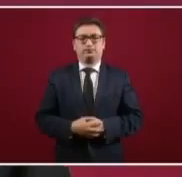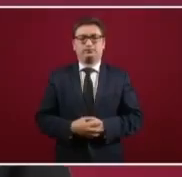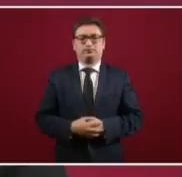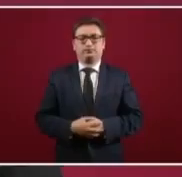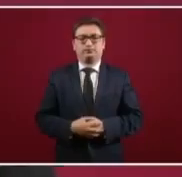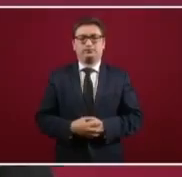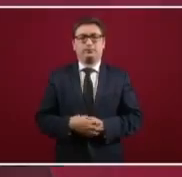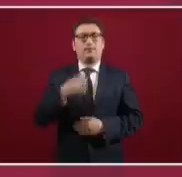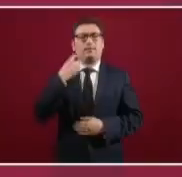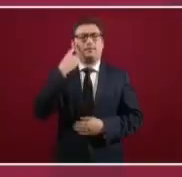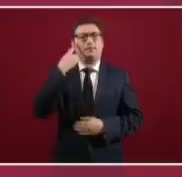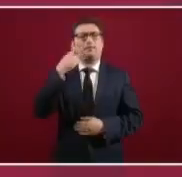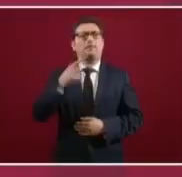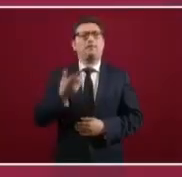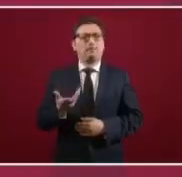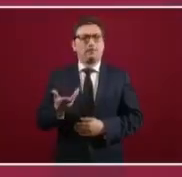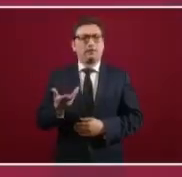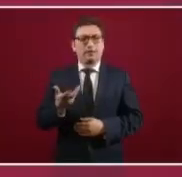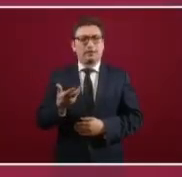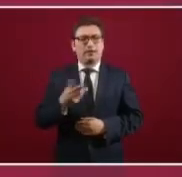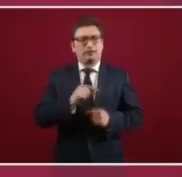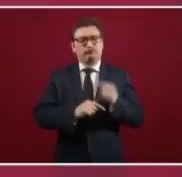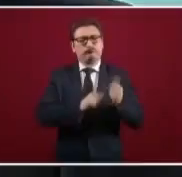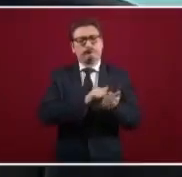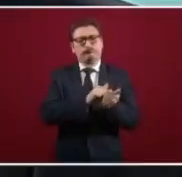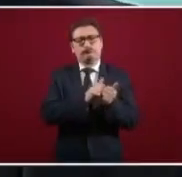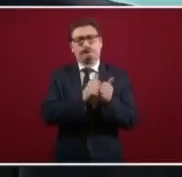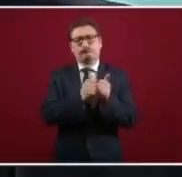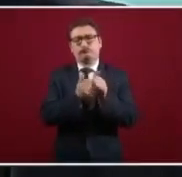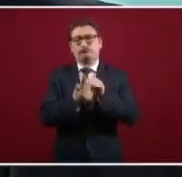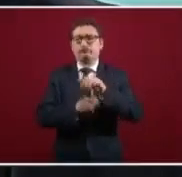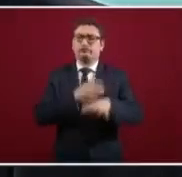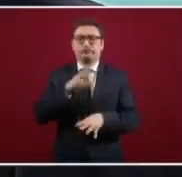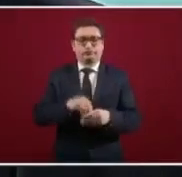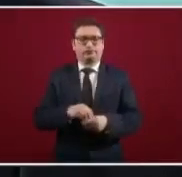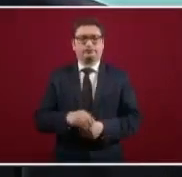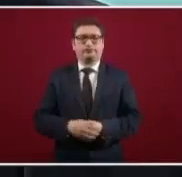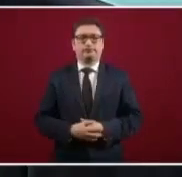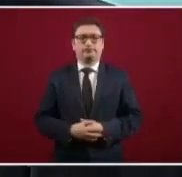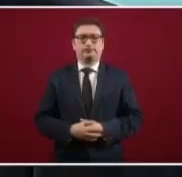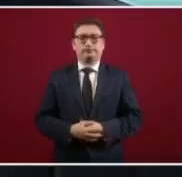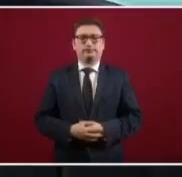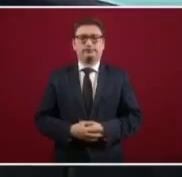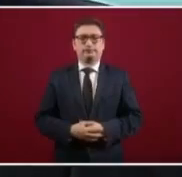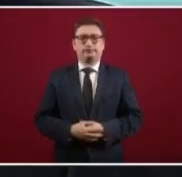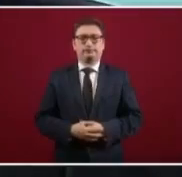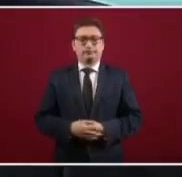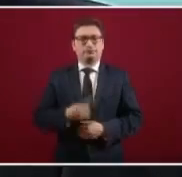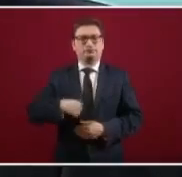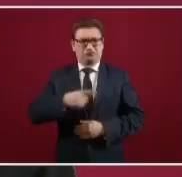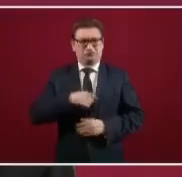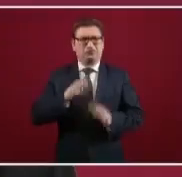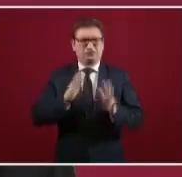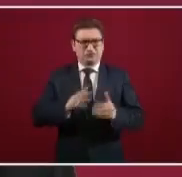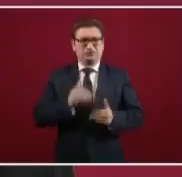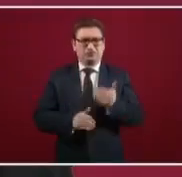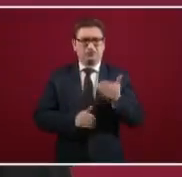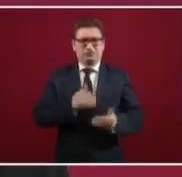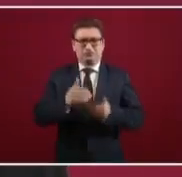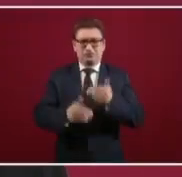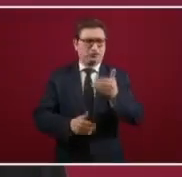para qué esto cambió por completo ya hemos avanzado hoy